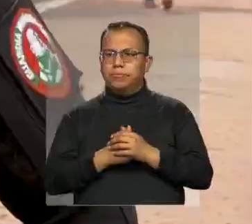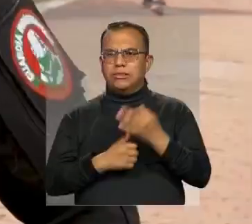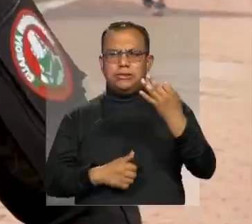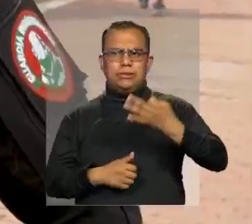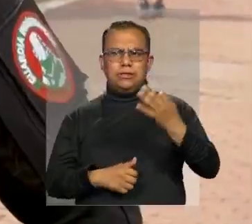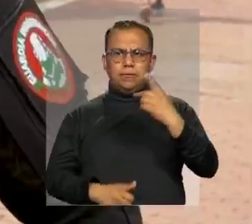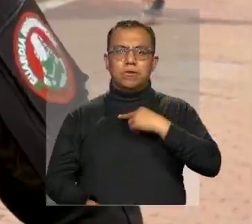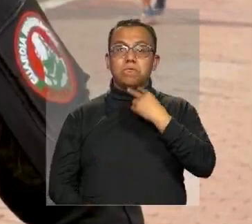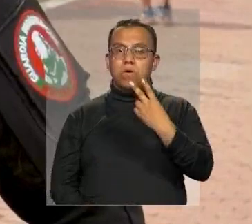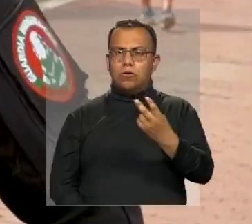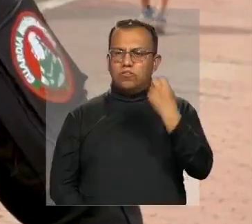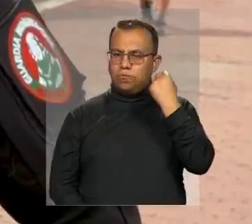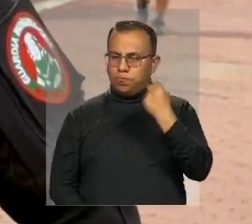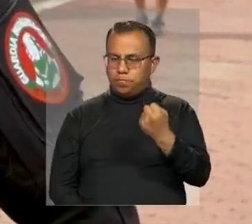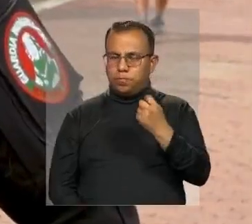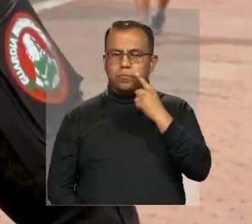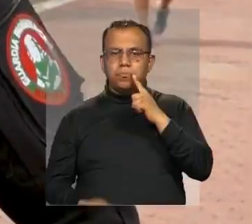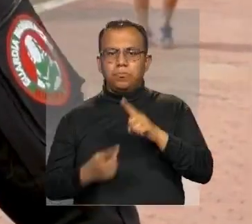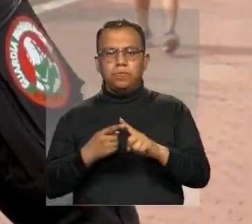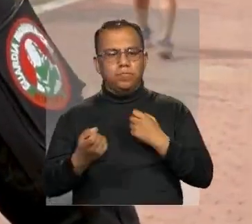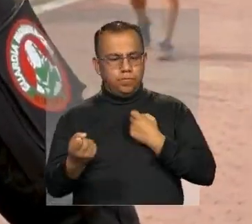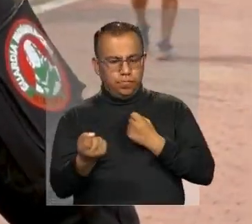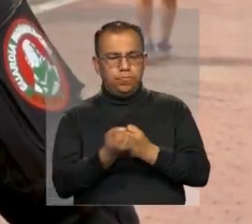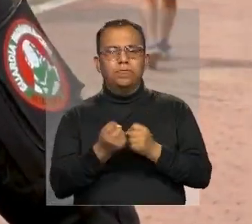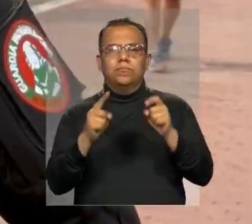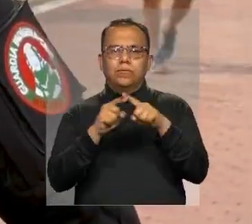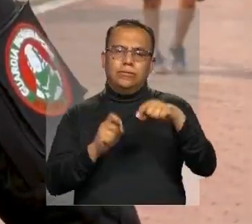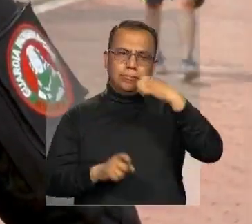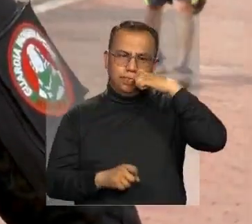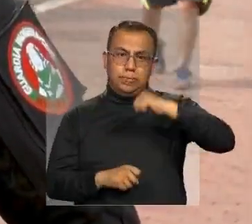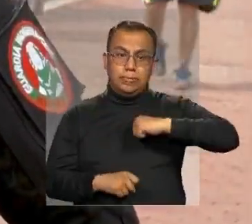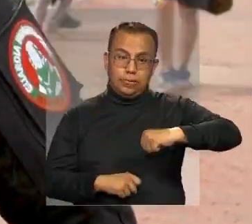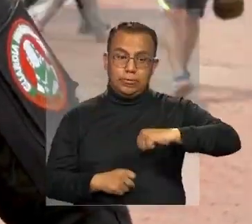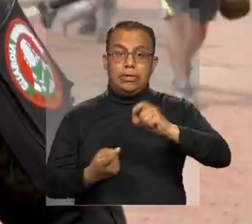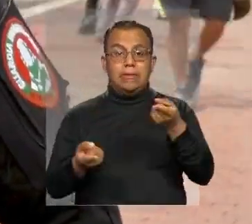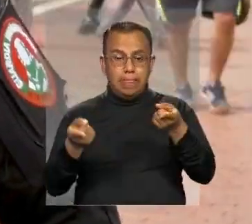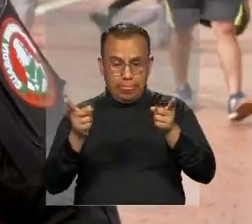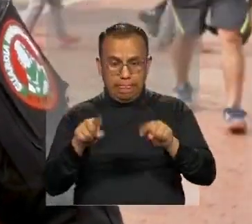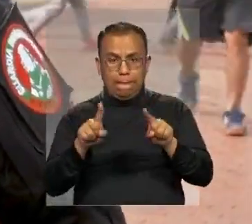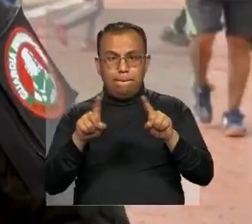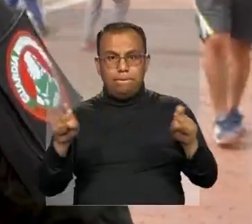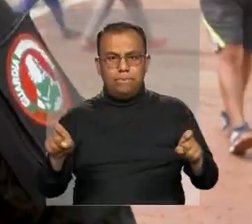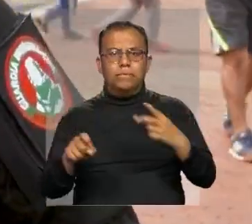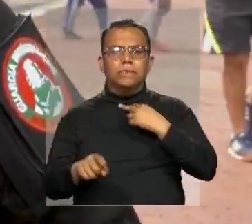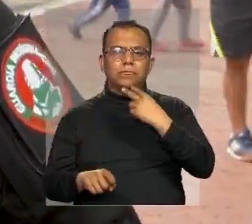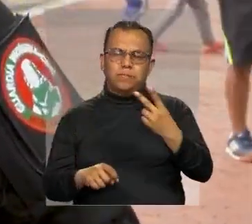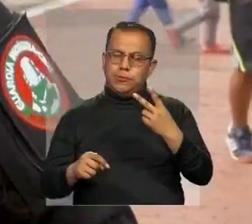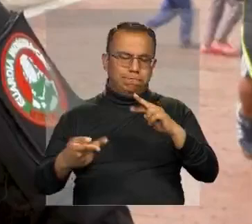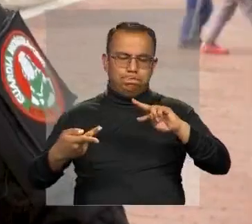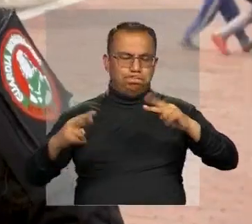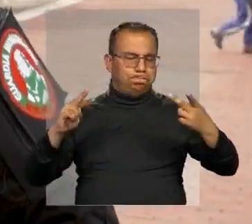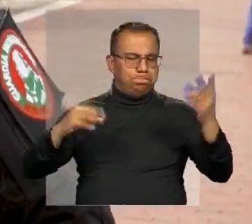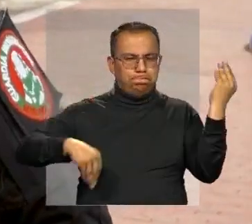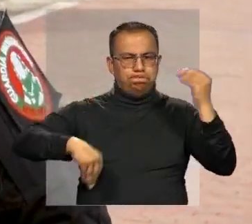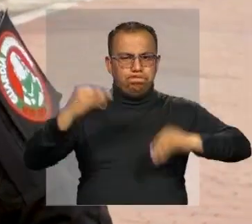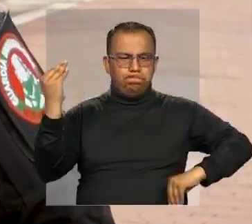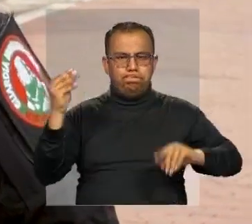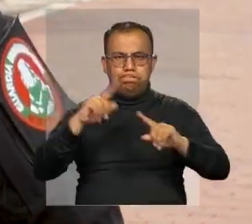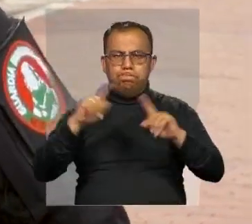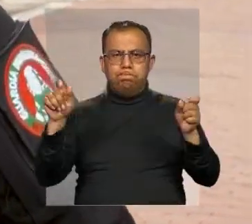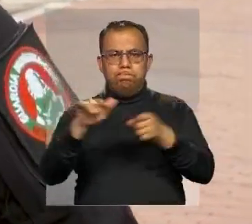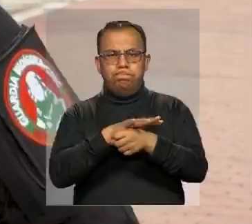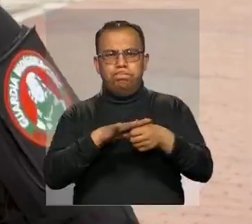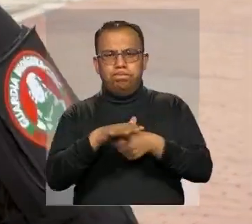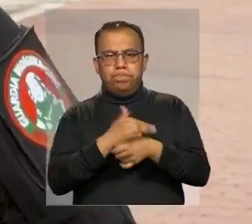alzar nuestra voz a favor de nuestros derechos, pero también alzar nuestra voz en contra de todas las desarmonías que